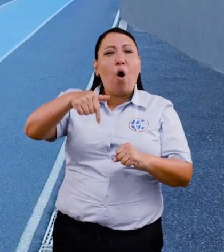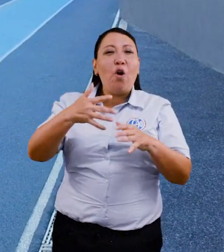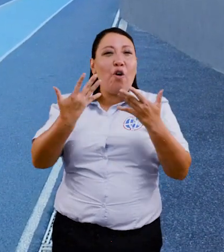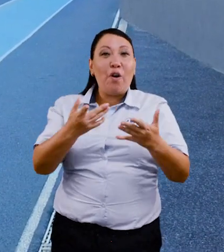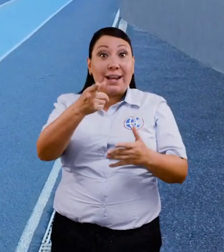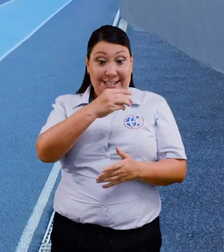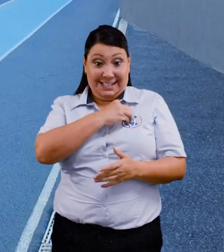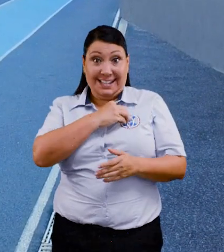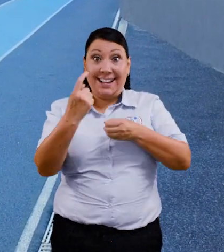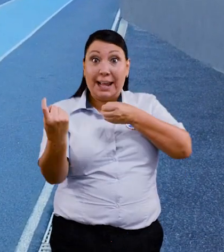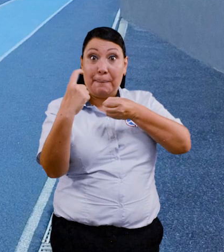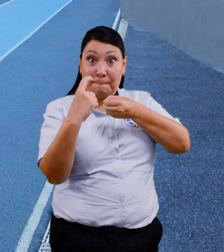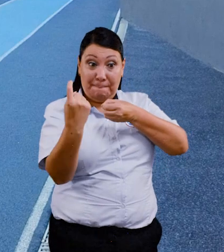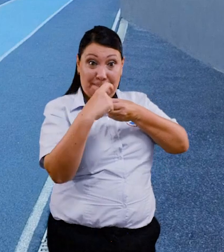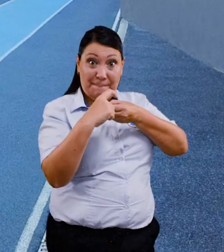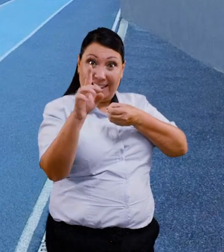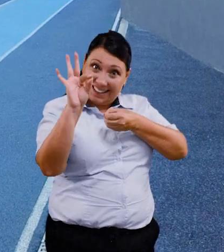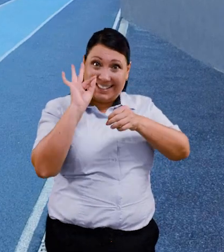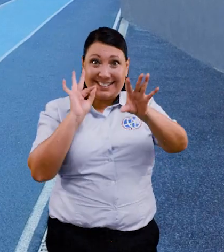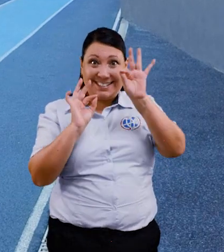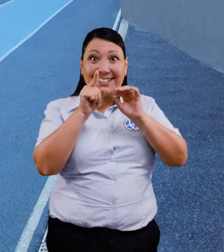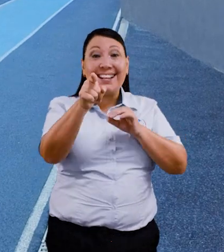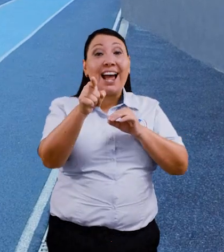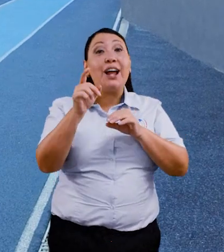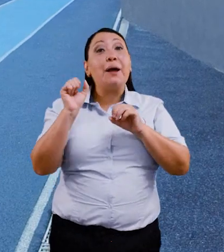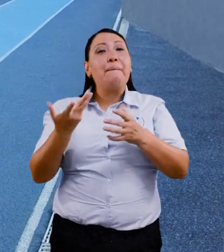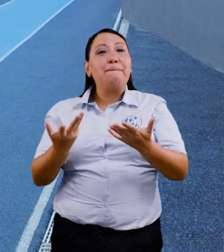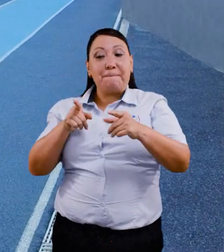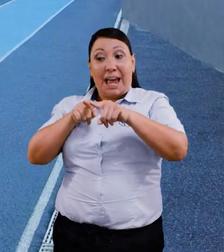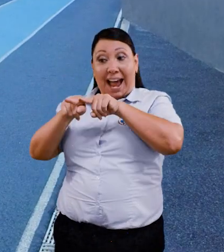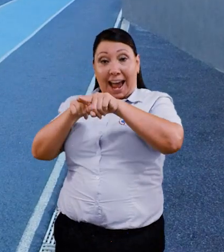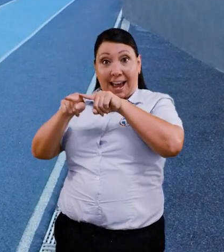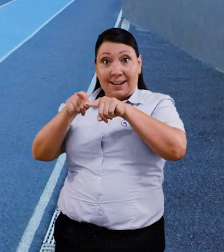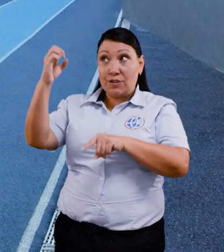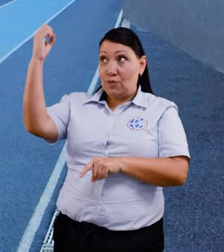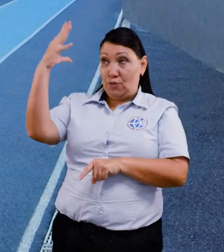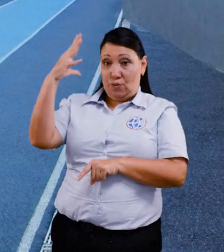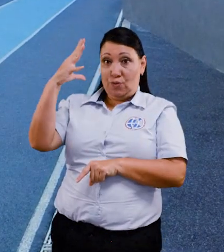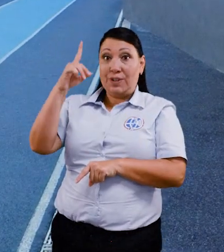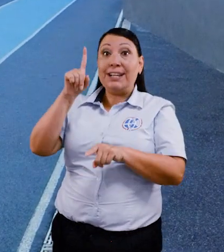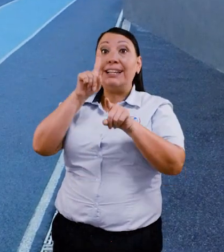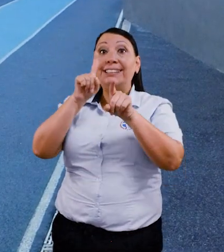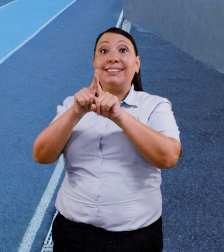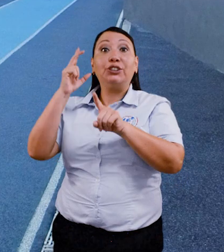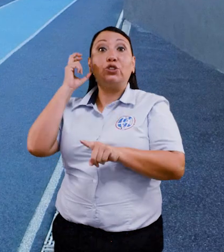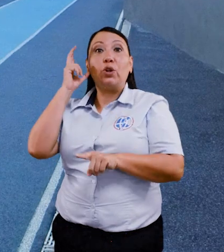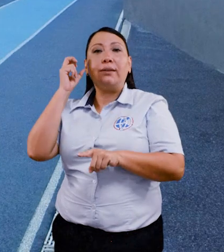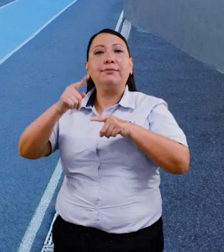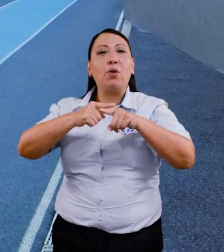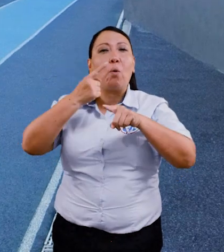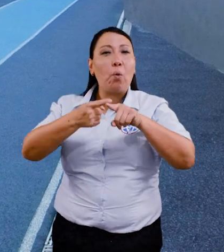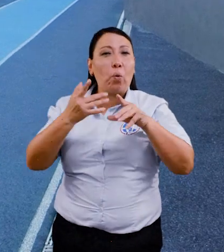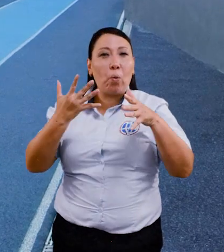acá la oportunidad para invitarles a participar en la carrera de la luz y el sonido eh a